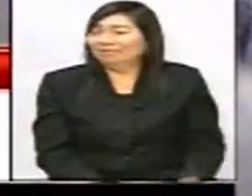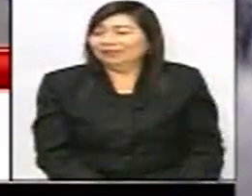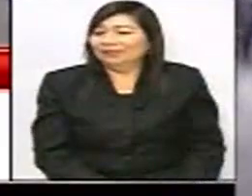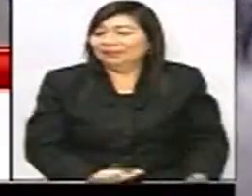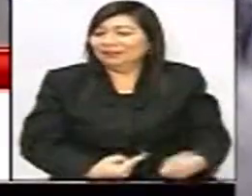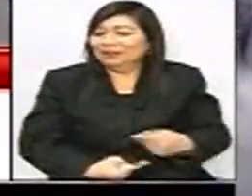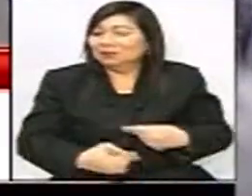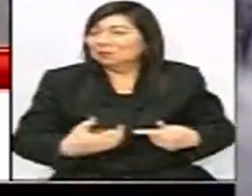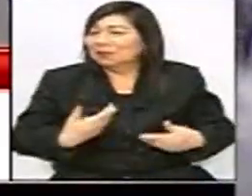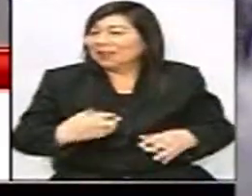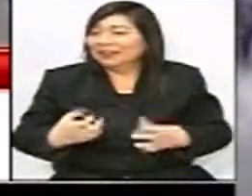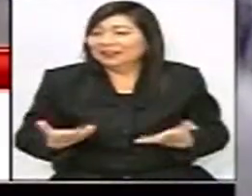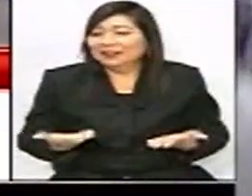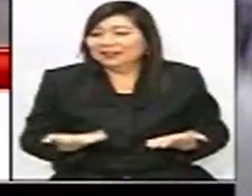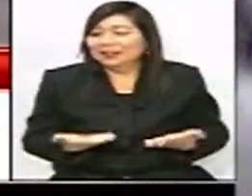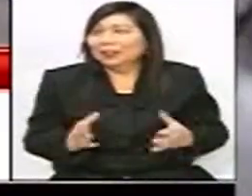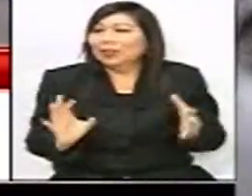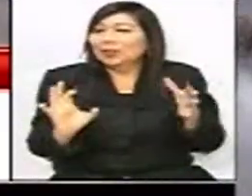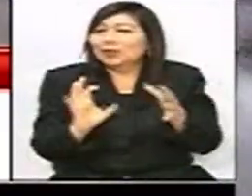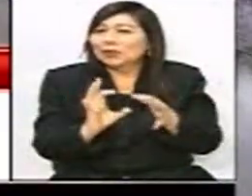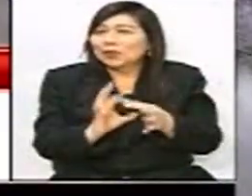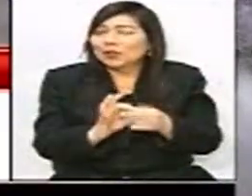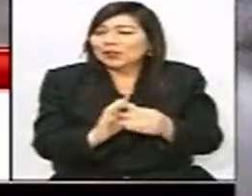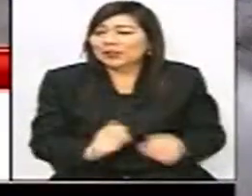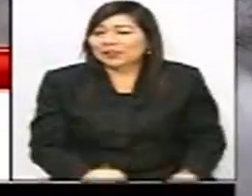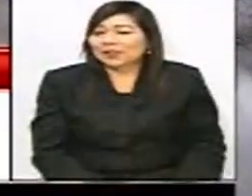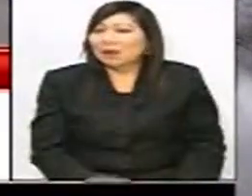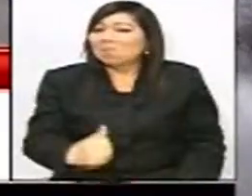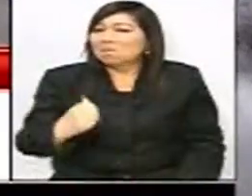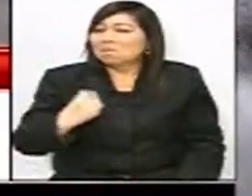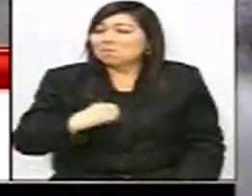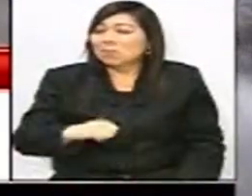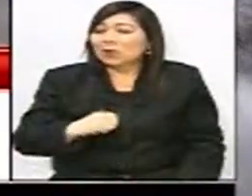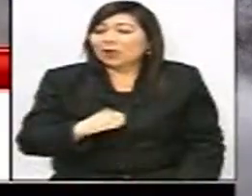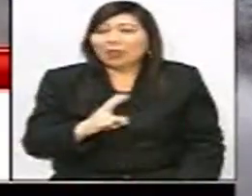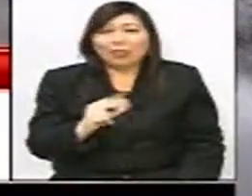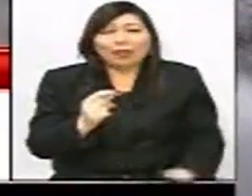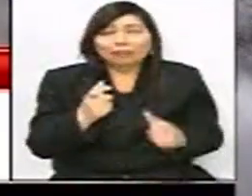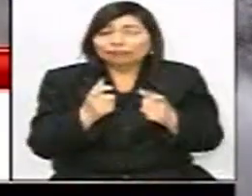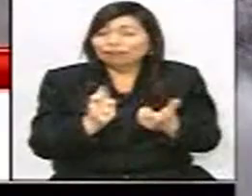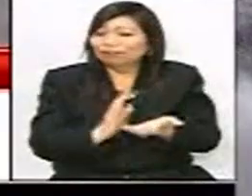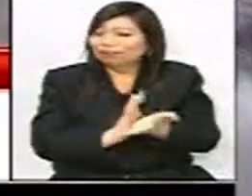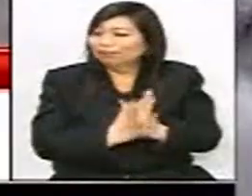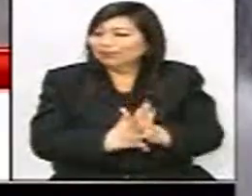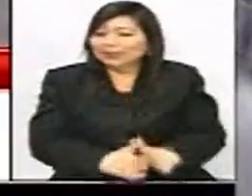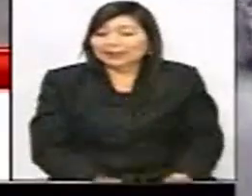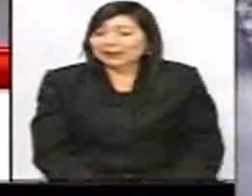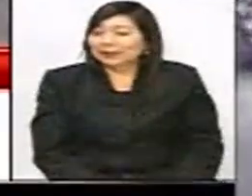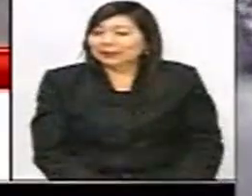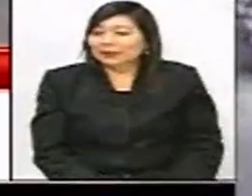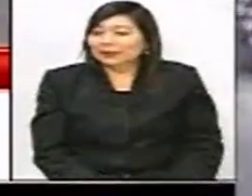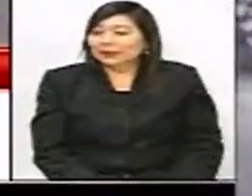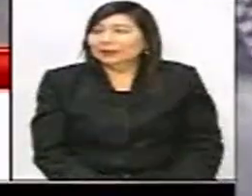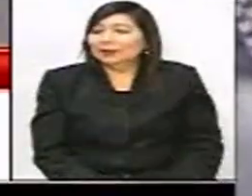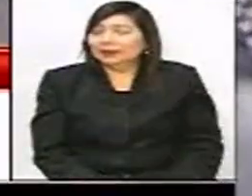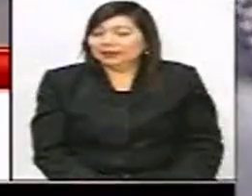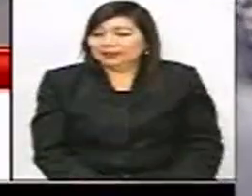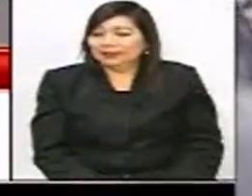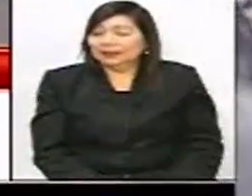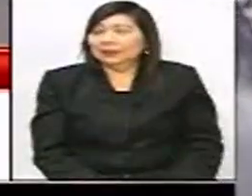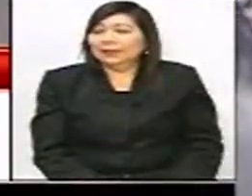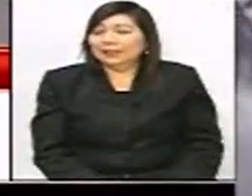la transacción que podía hacerse. O sea, la calidad de socio era lo que verificaba la municipalidad, no controlada la operación. Entonces yo creo que al